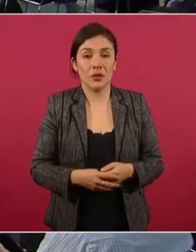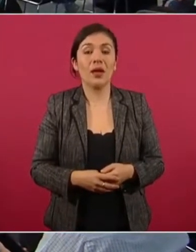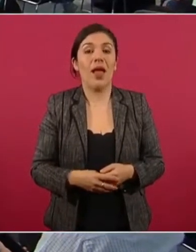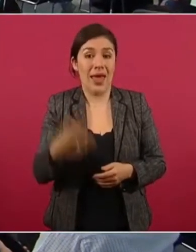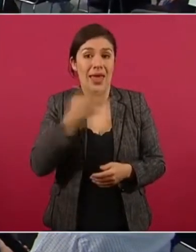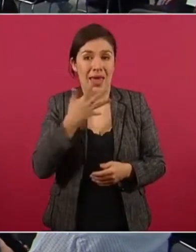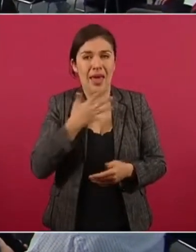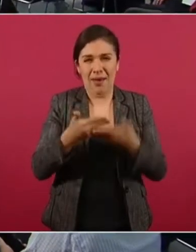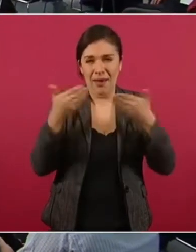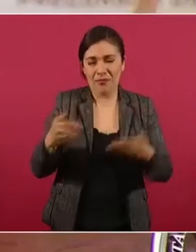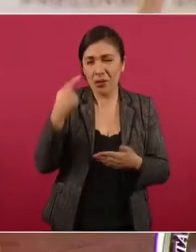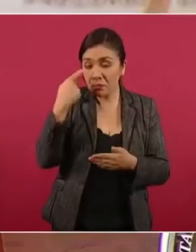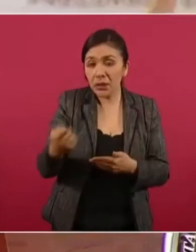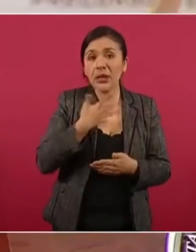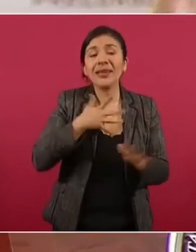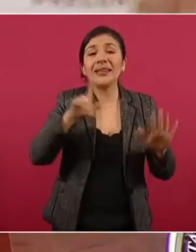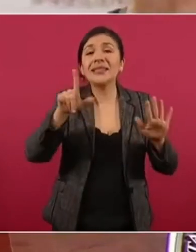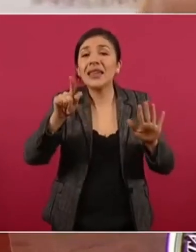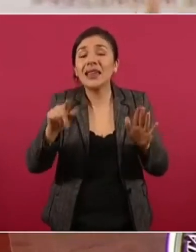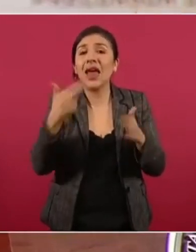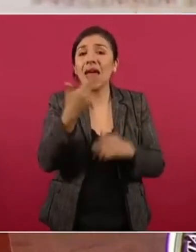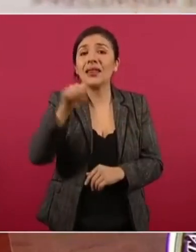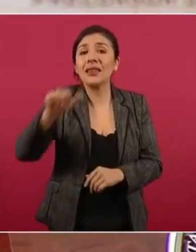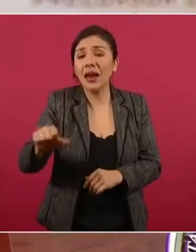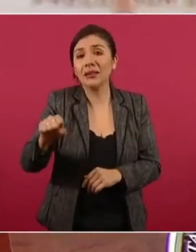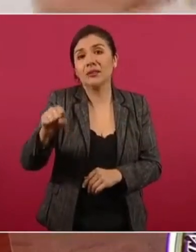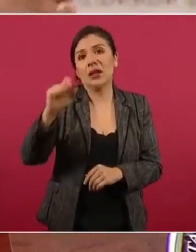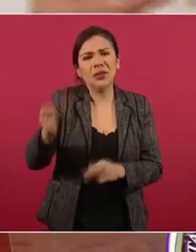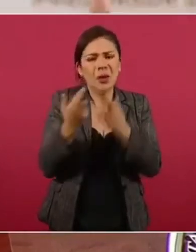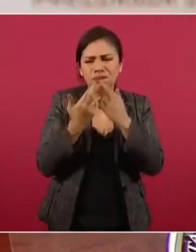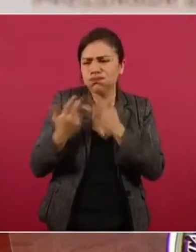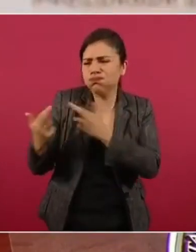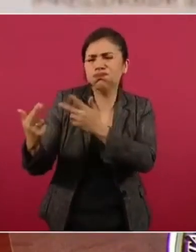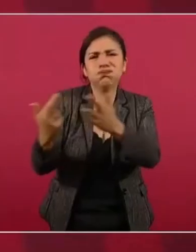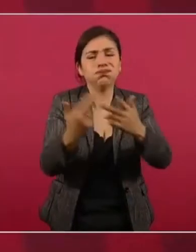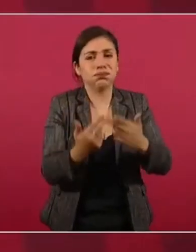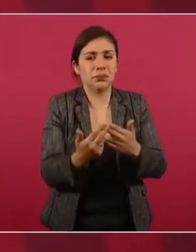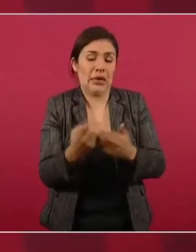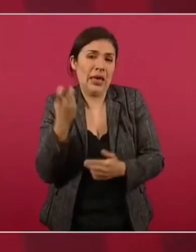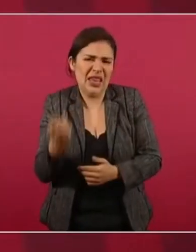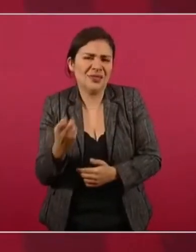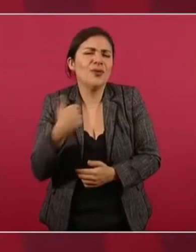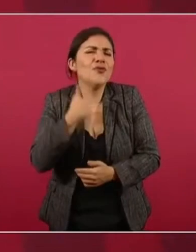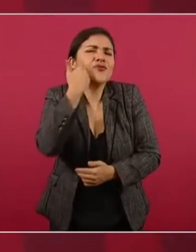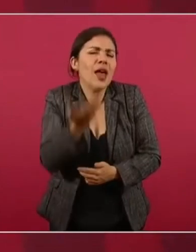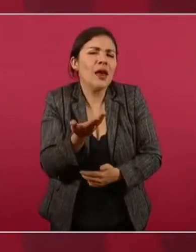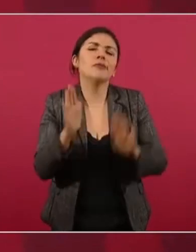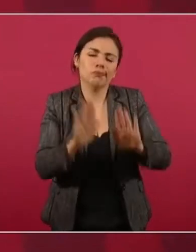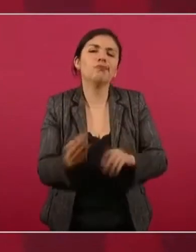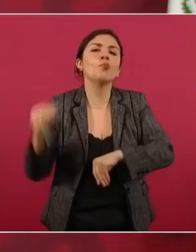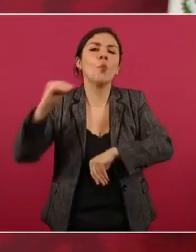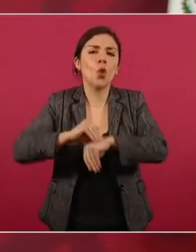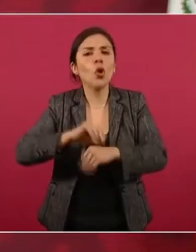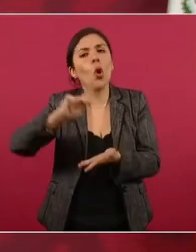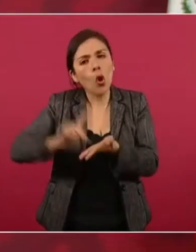70 hectáreas de ruinas. Entonces, ¿qué queremos ahí? Pues poner una